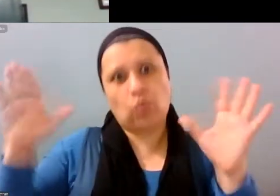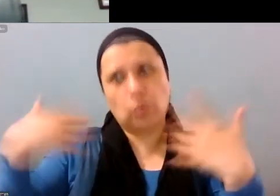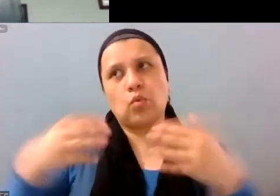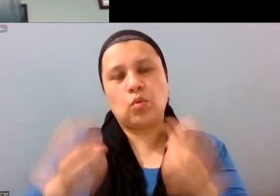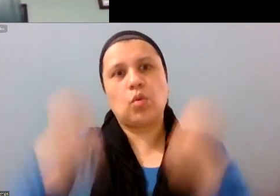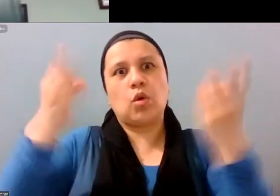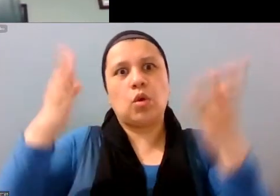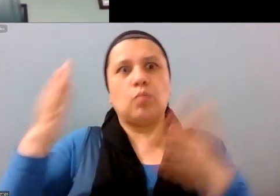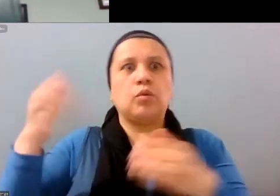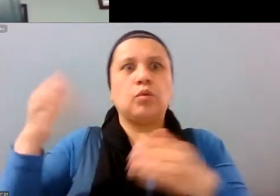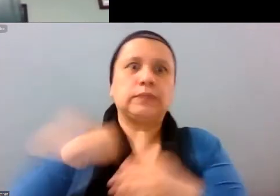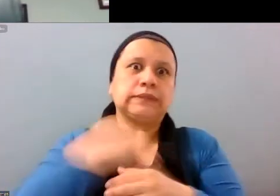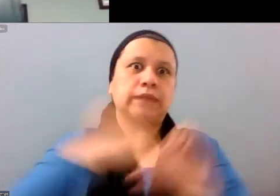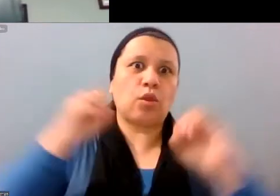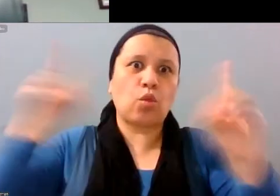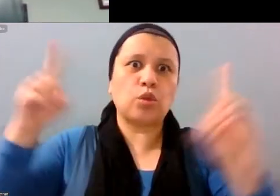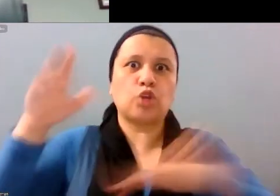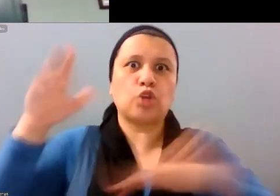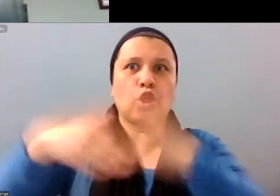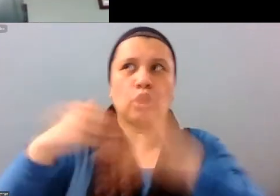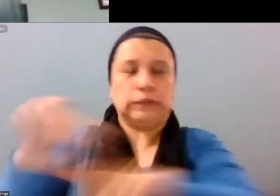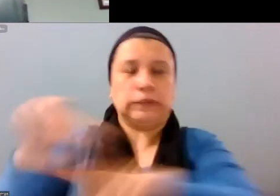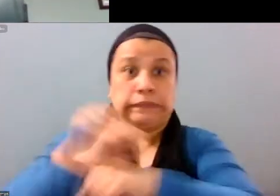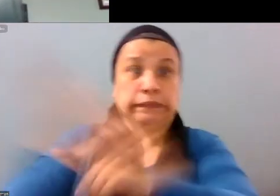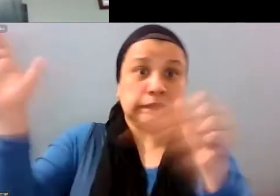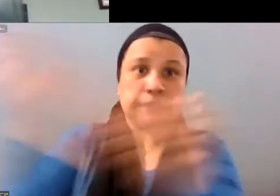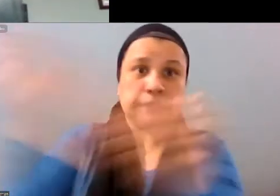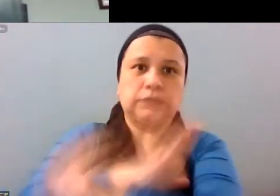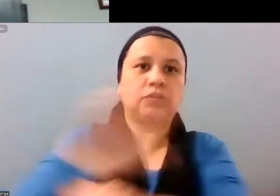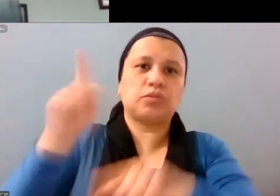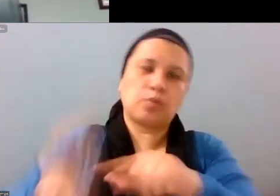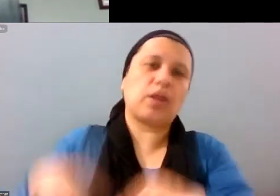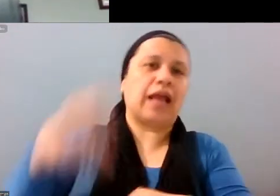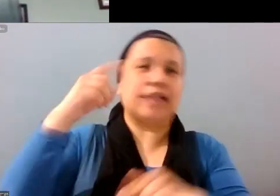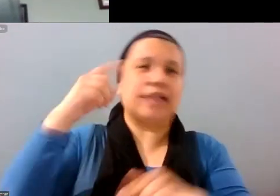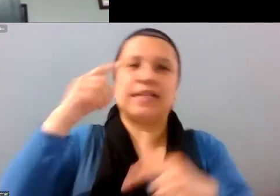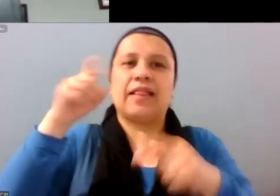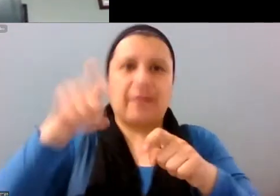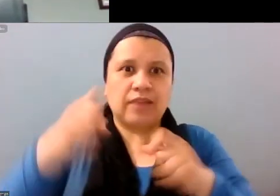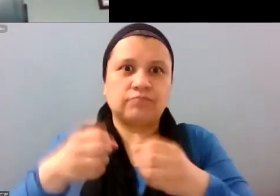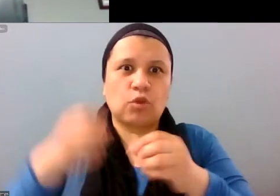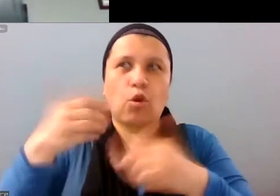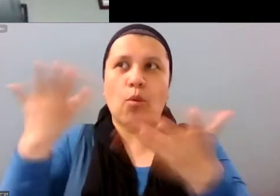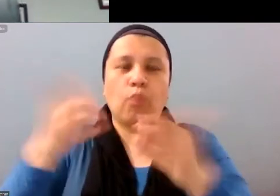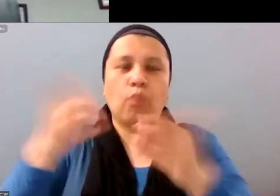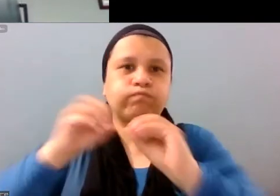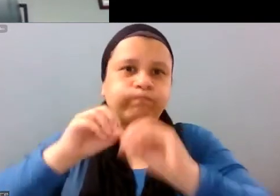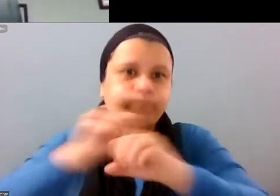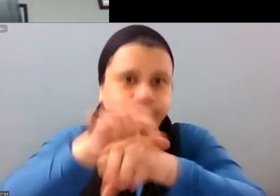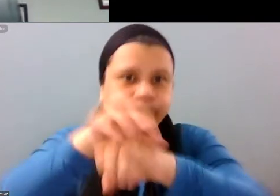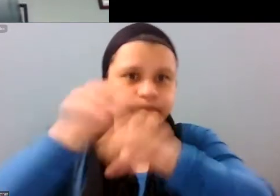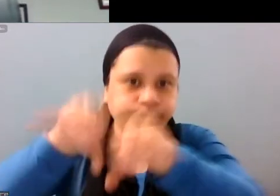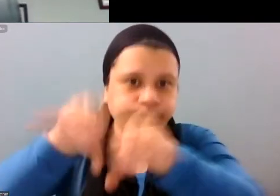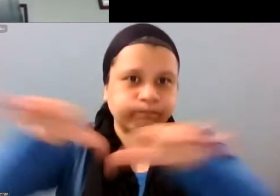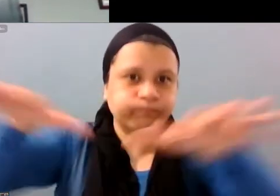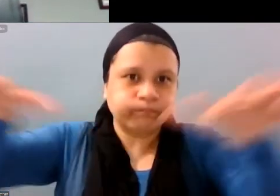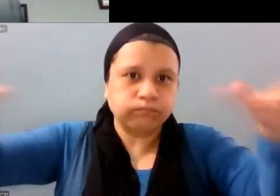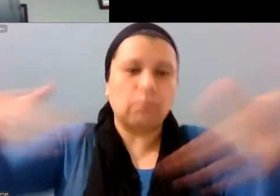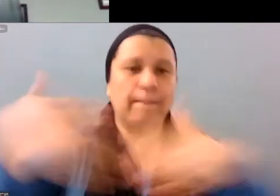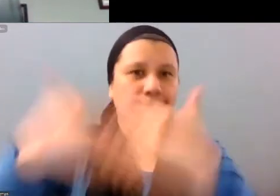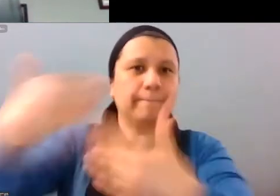Educación Pública y no se puede aspirar a todos y tenemos que buscar una estrategia de multiplicación poco a poco también de el mejor